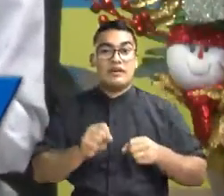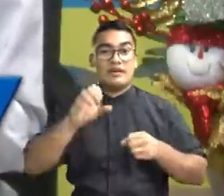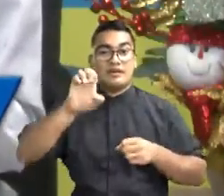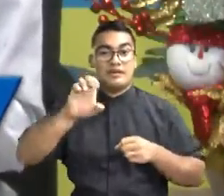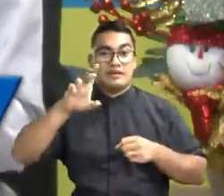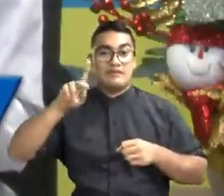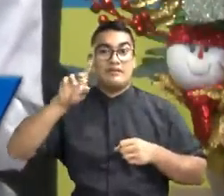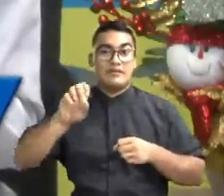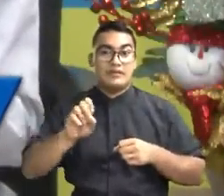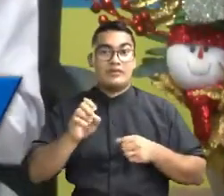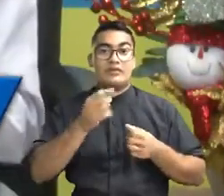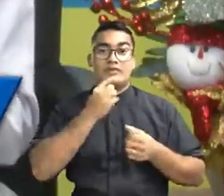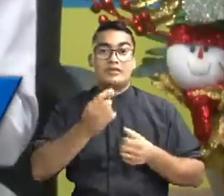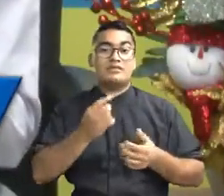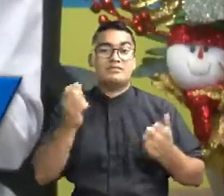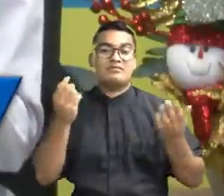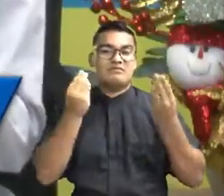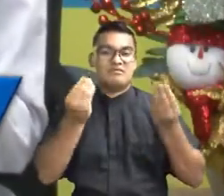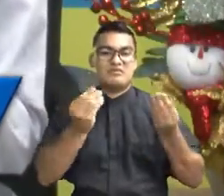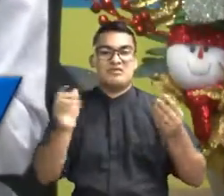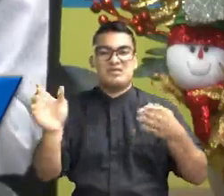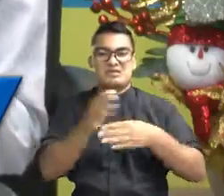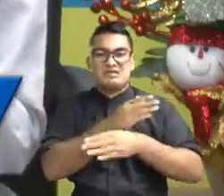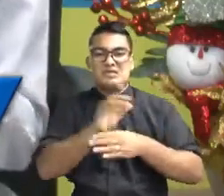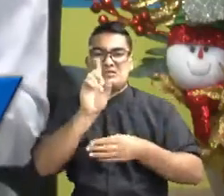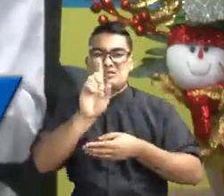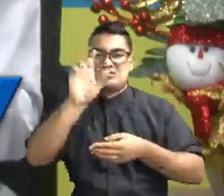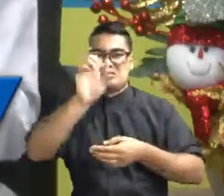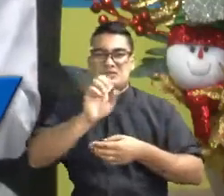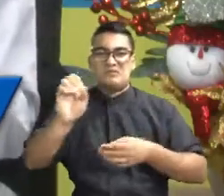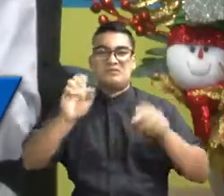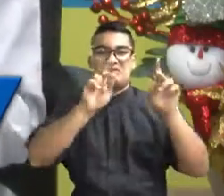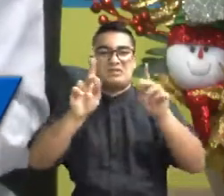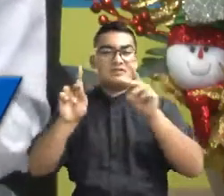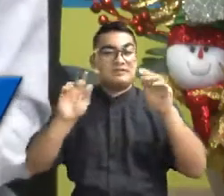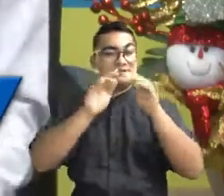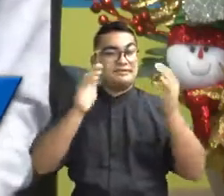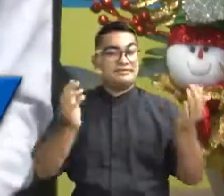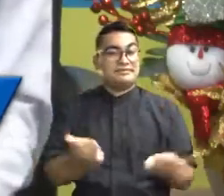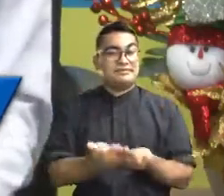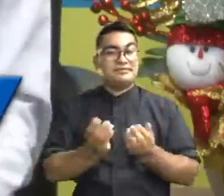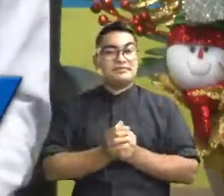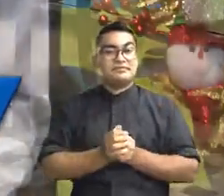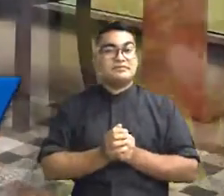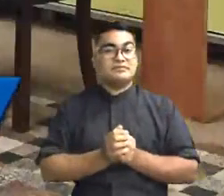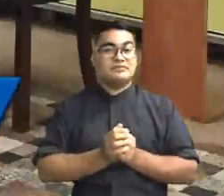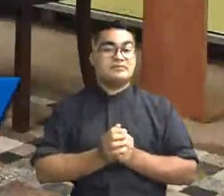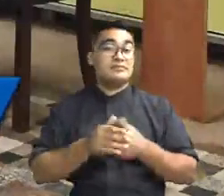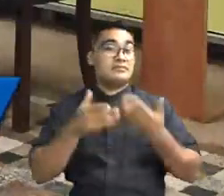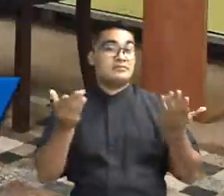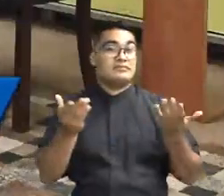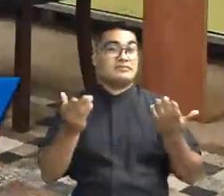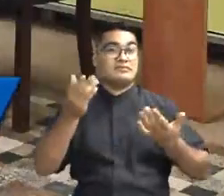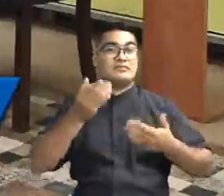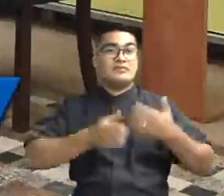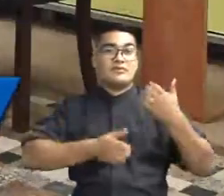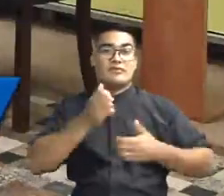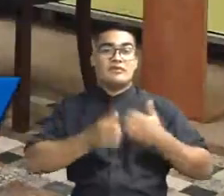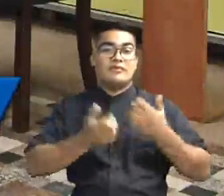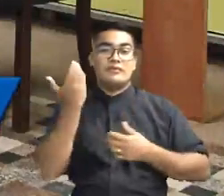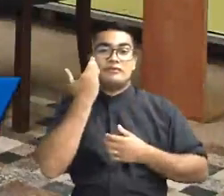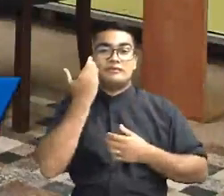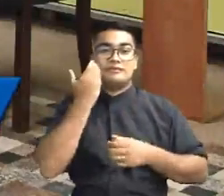la principal causa. Es muy raro, es tal vez 1% de la población a nivel mundial. Entonces, ¿cuáles serían las causas de esta enfermedad? Pues,